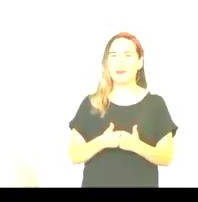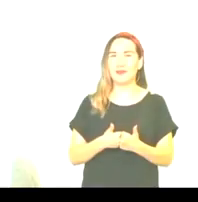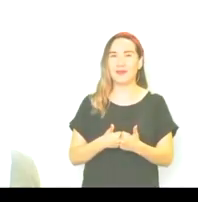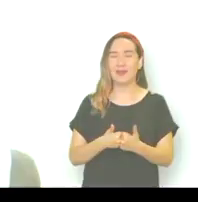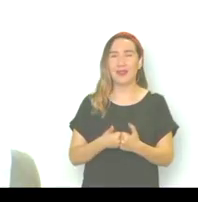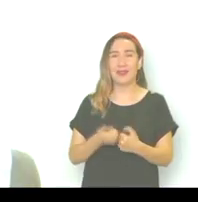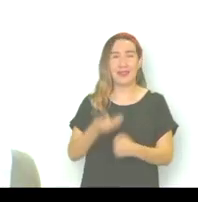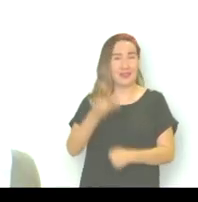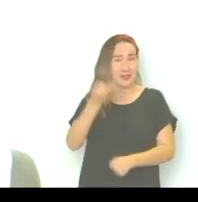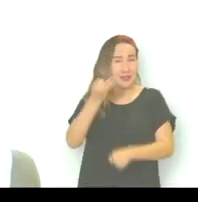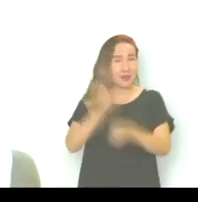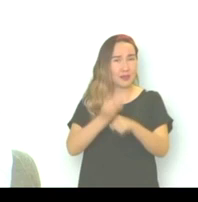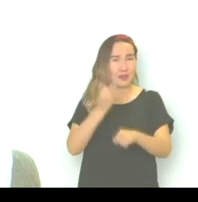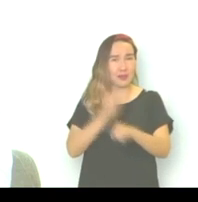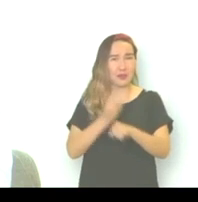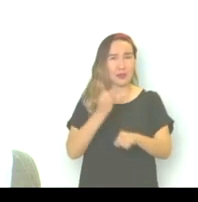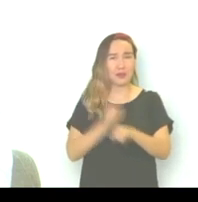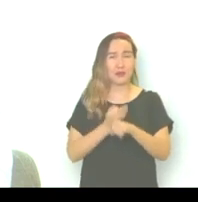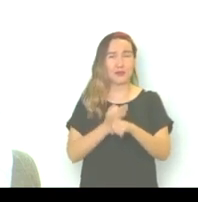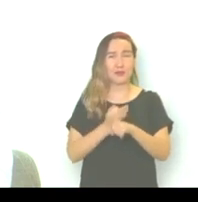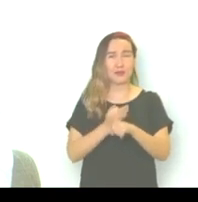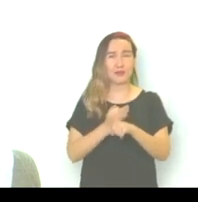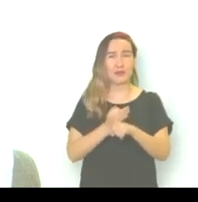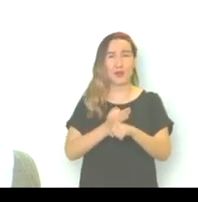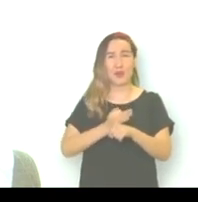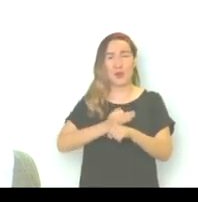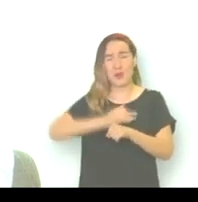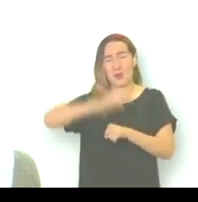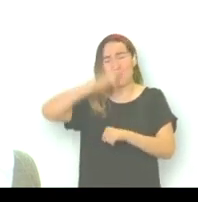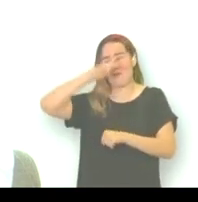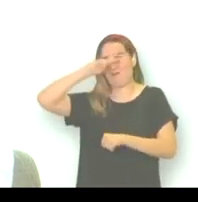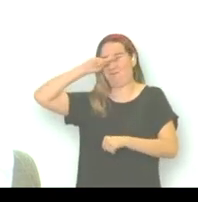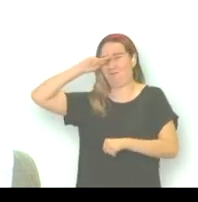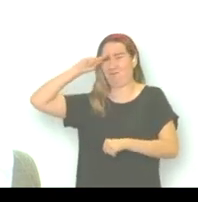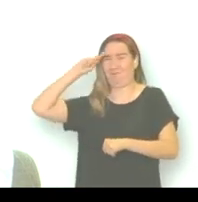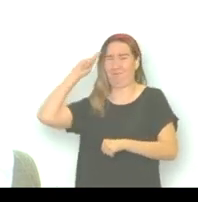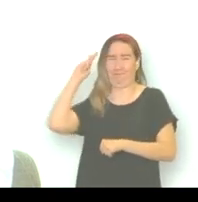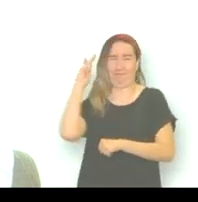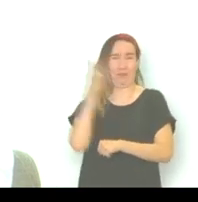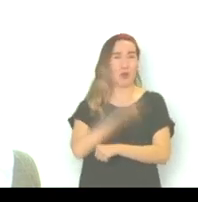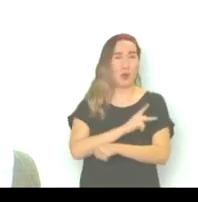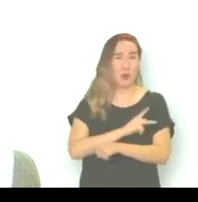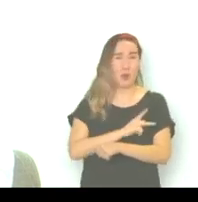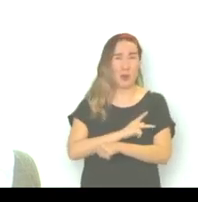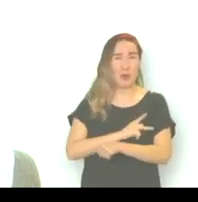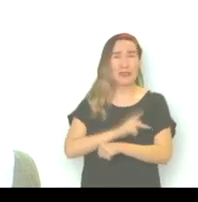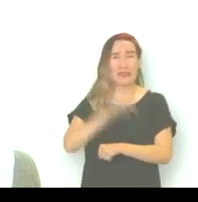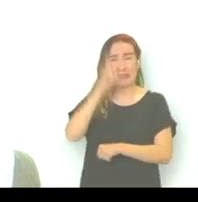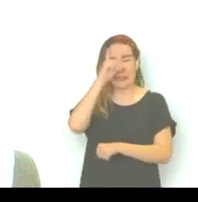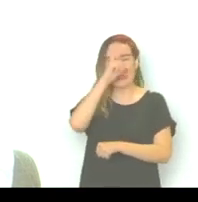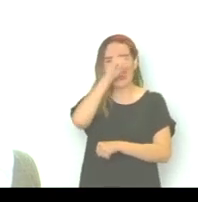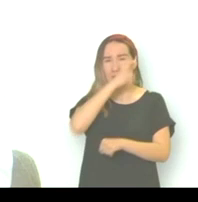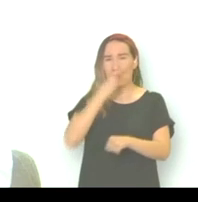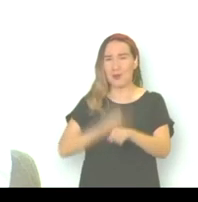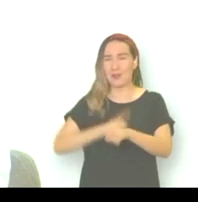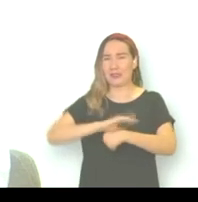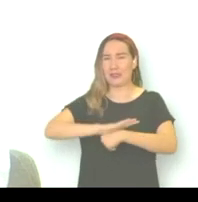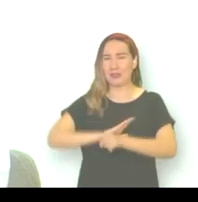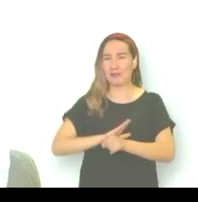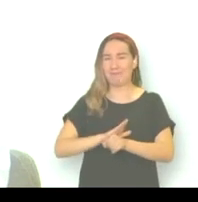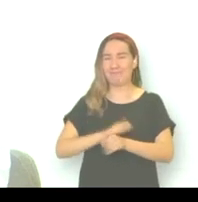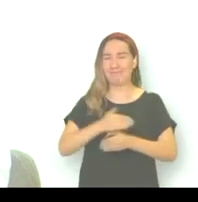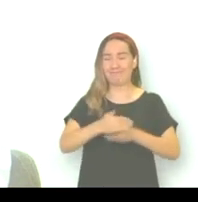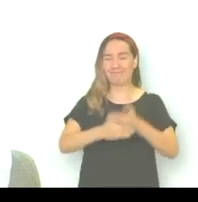confirmados. Estamos atravesando el peor momento de la epidemia, pero también